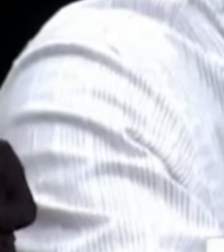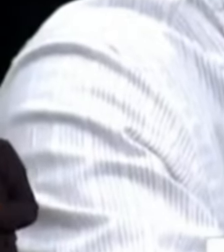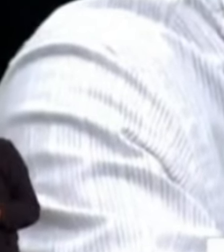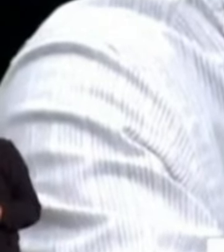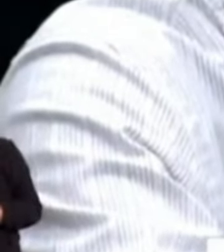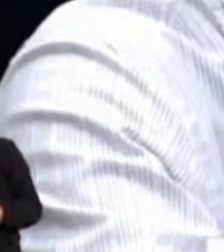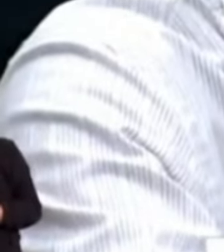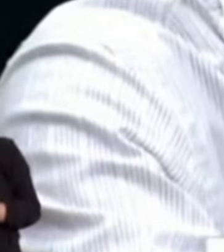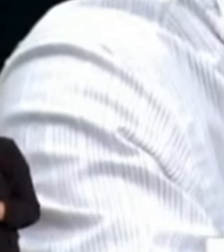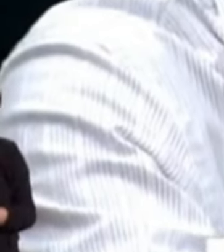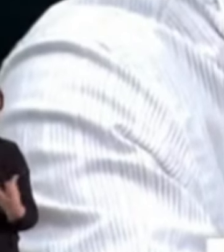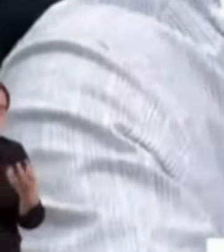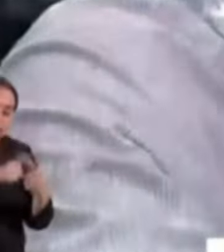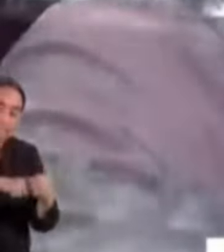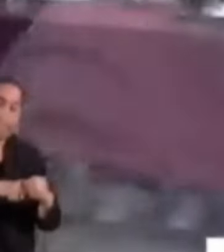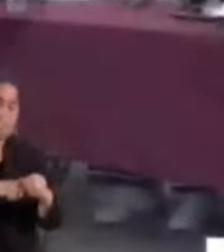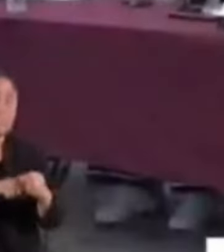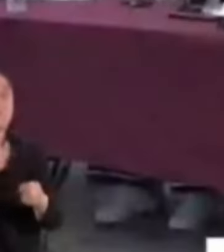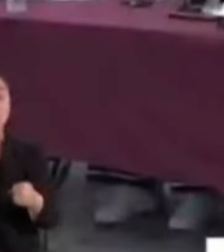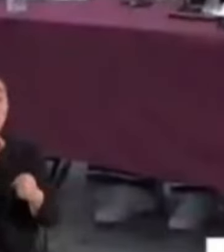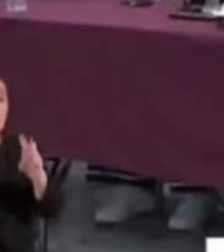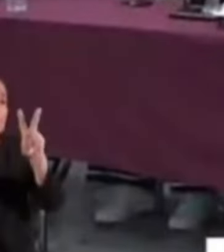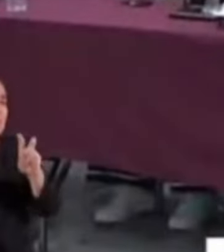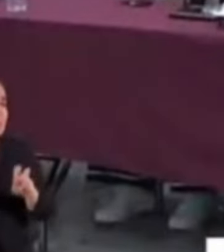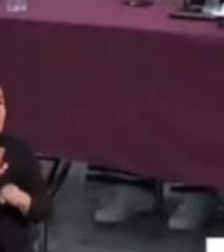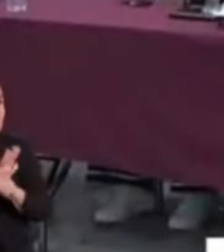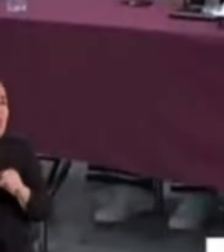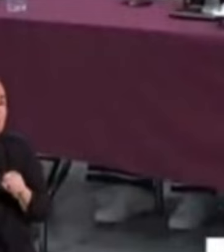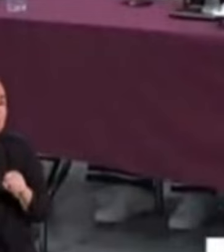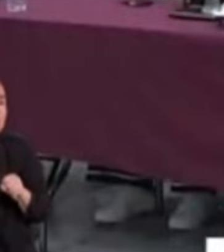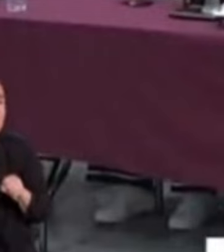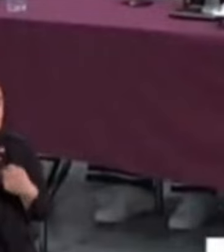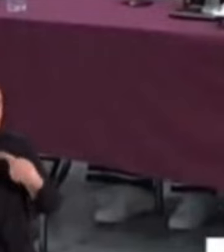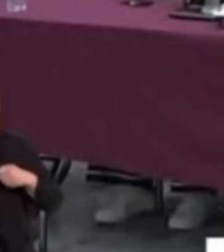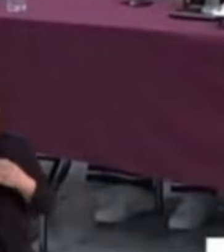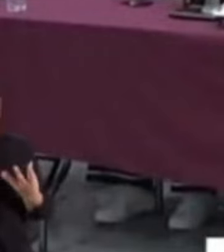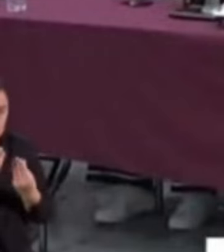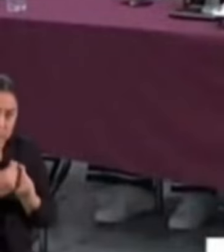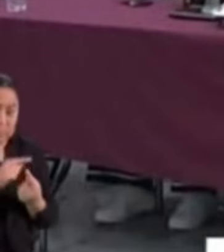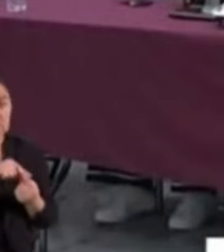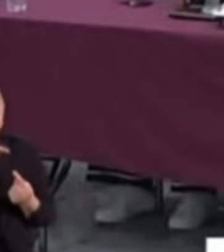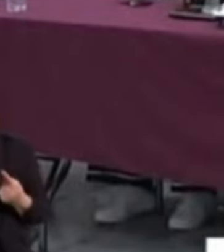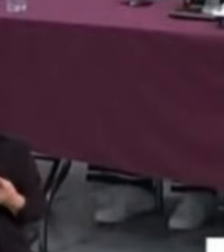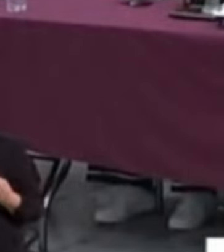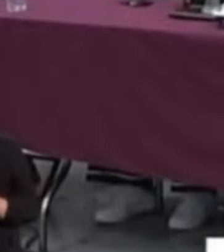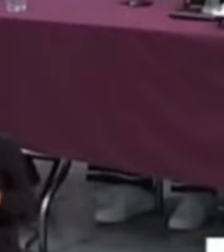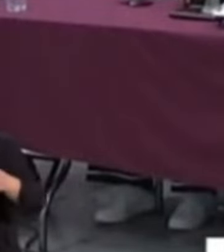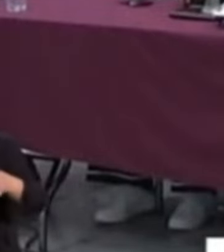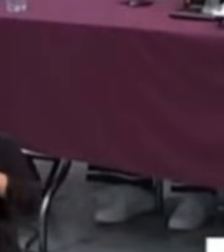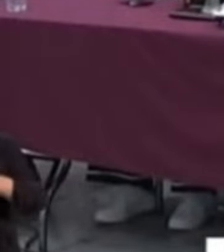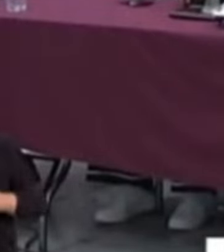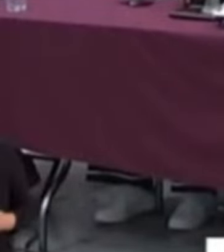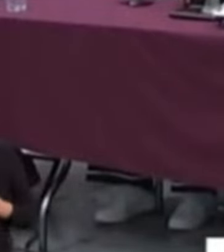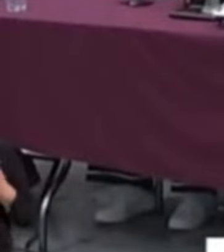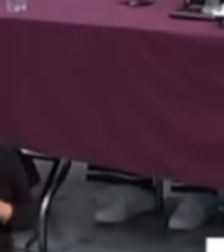corresponderá al órgano de administración judicial y los temas relativos a la disciplina de su personal al Tribunal de Disciplina Judicial, al